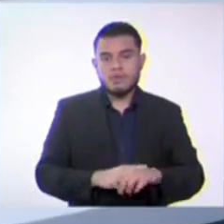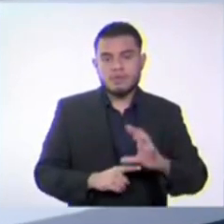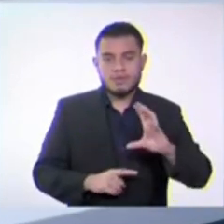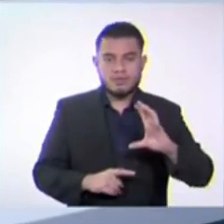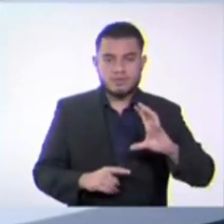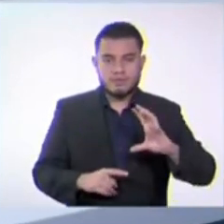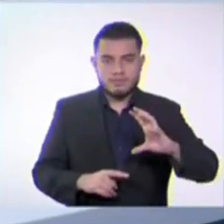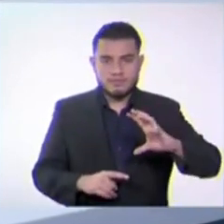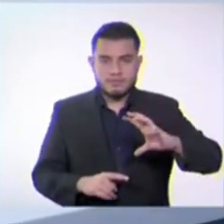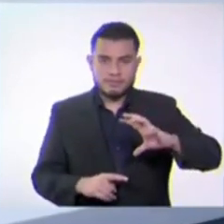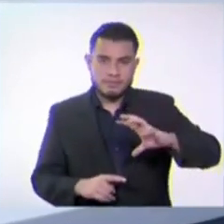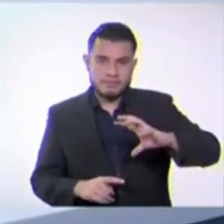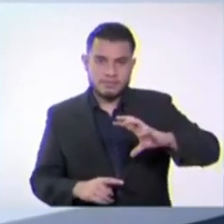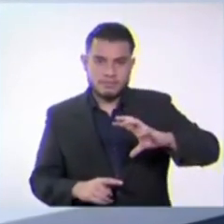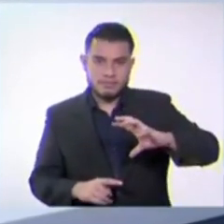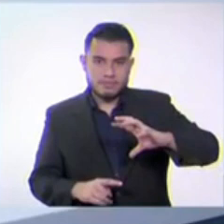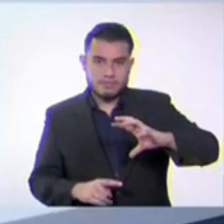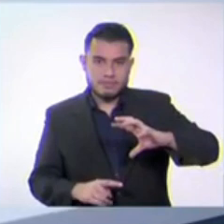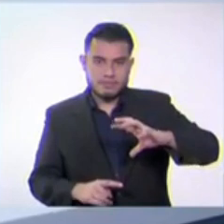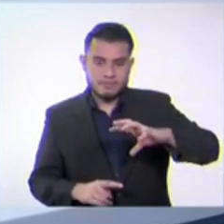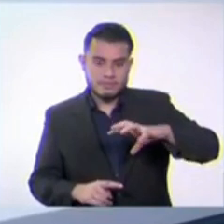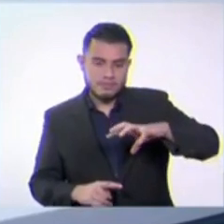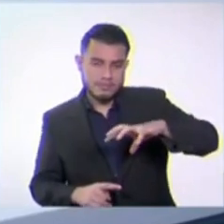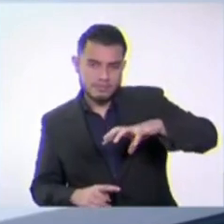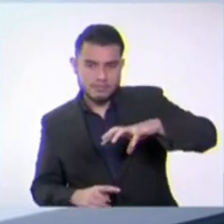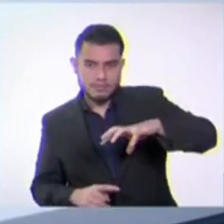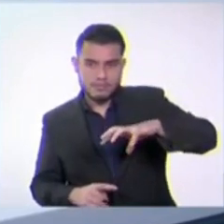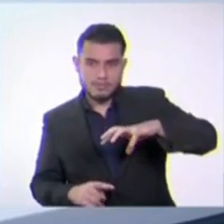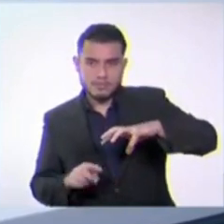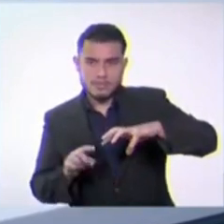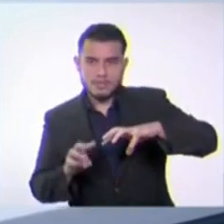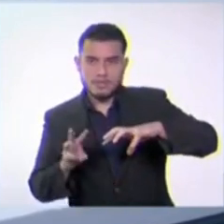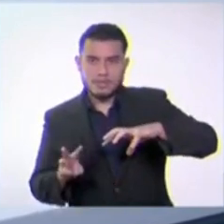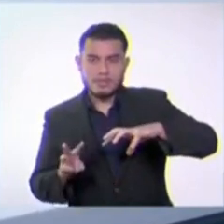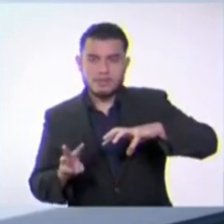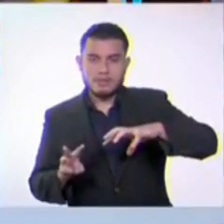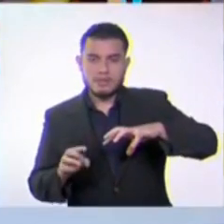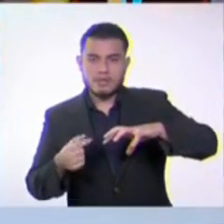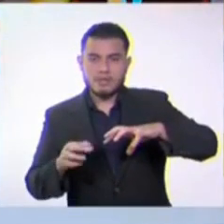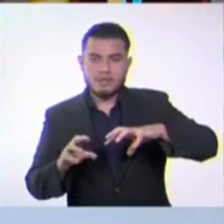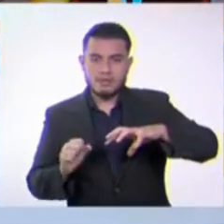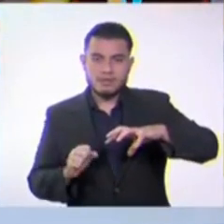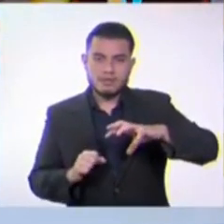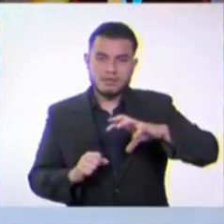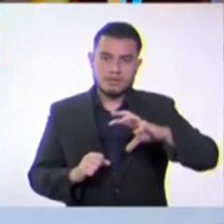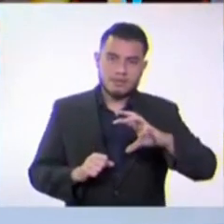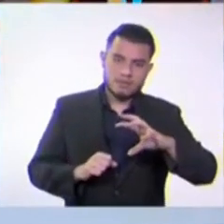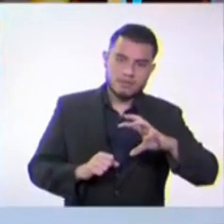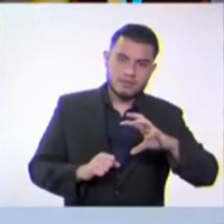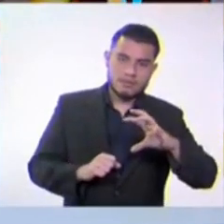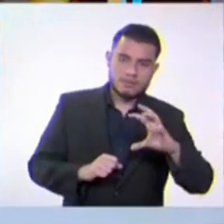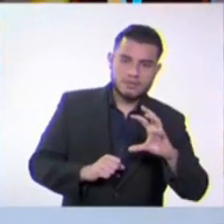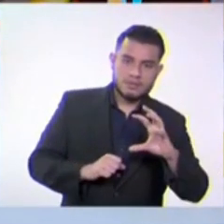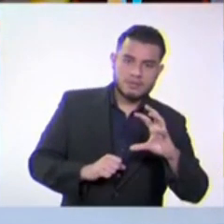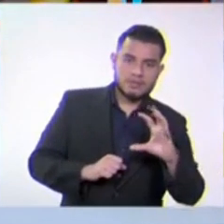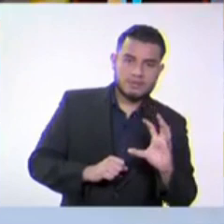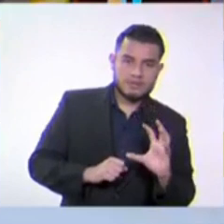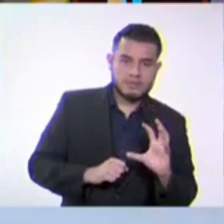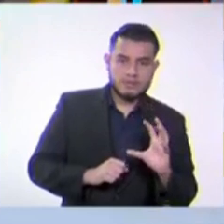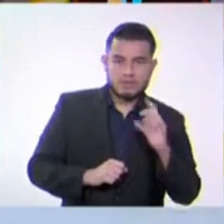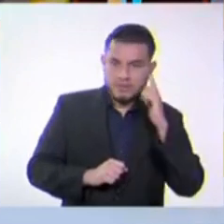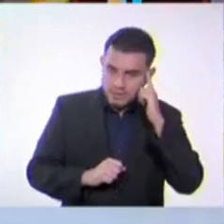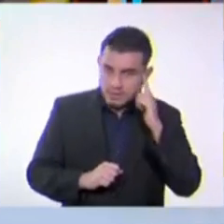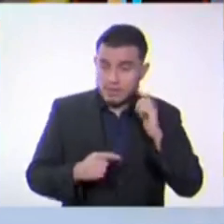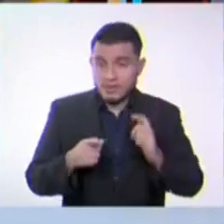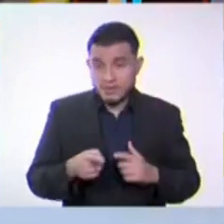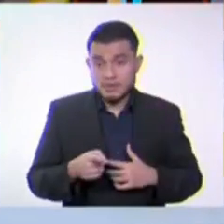posición y en otro momento se encuentra a 23 grados con esta inclinación. Este movimiento es el que se